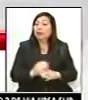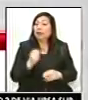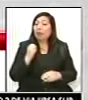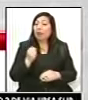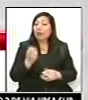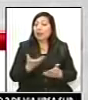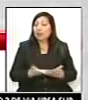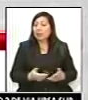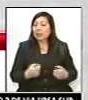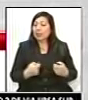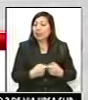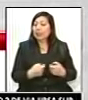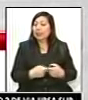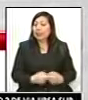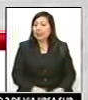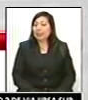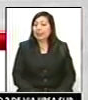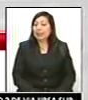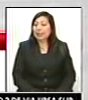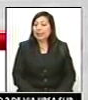derechos eléctricos.